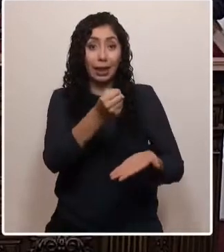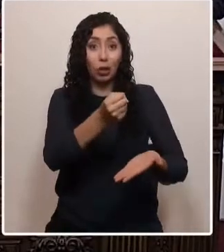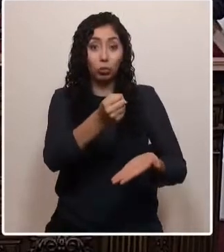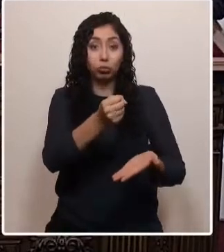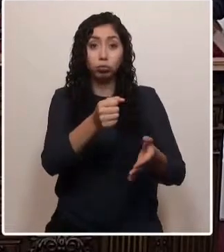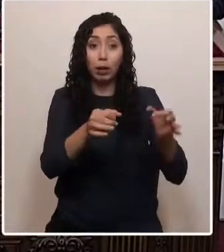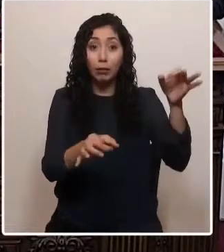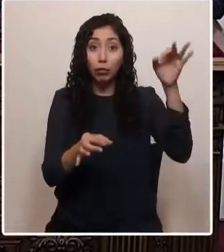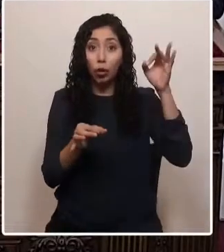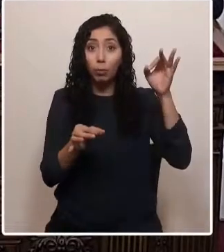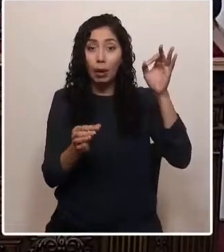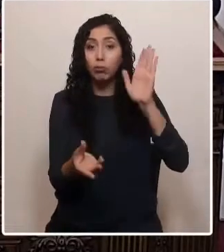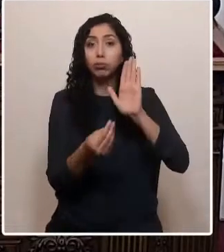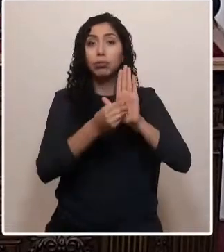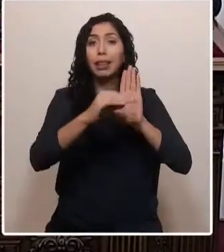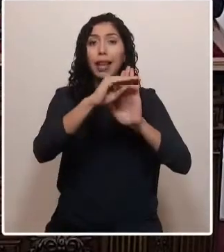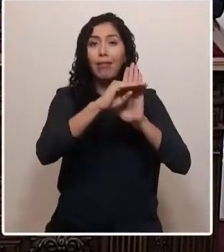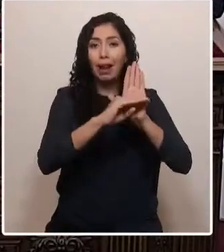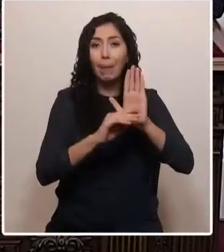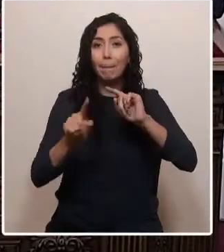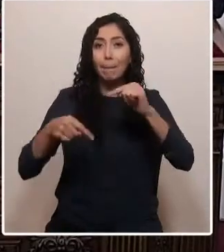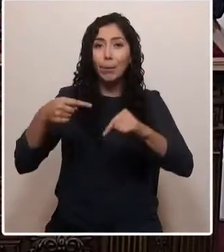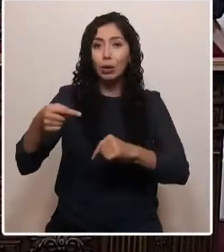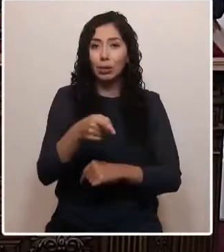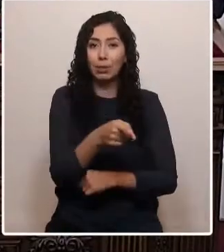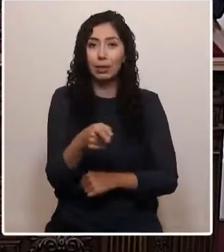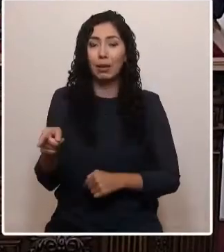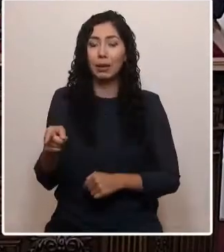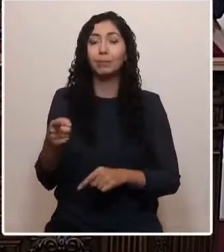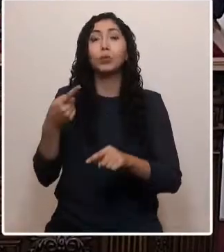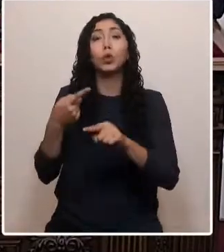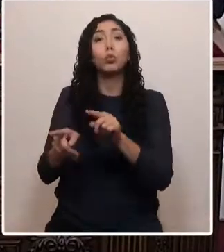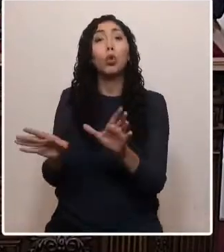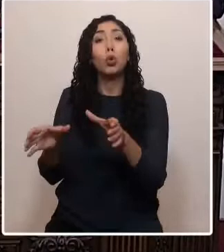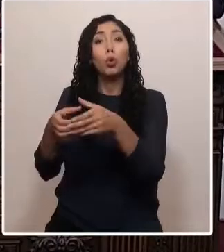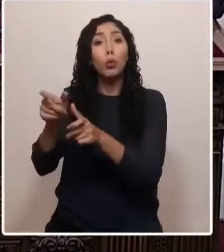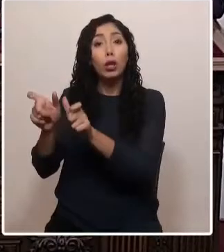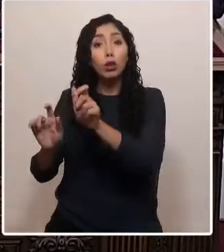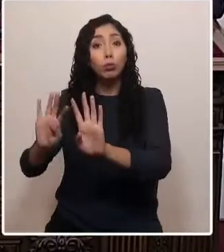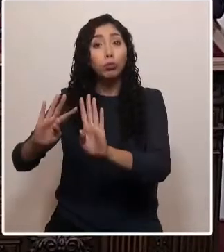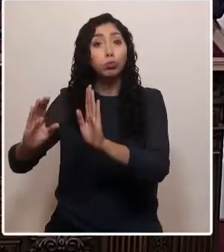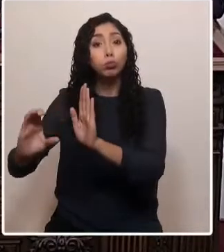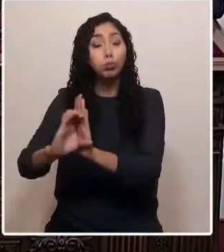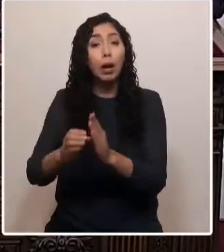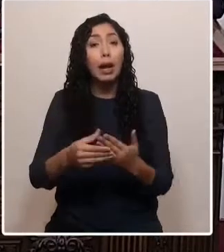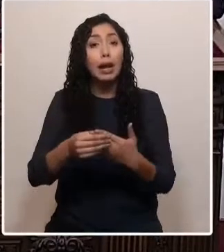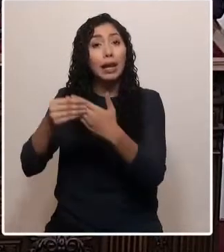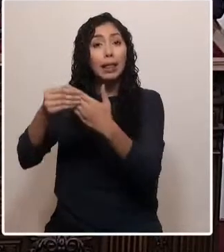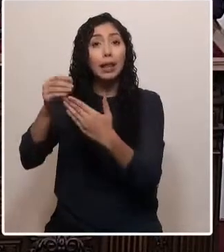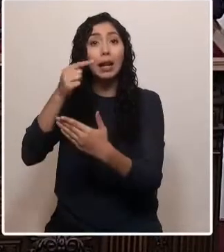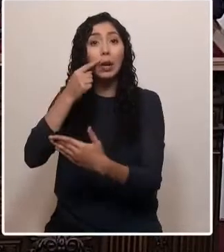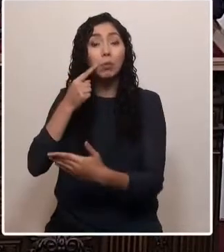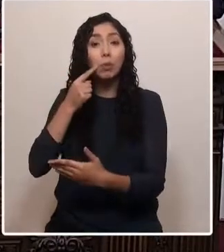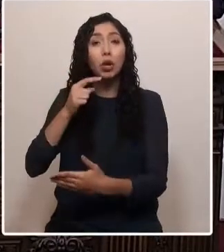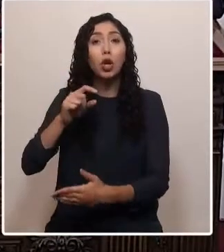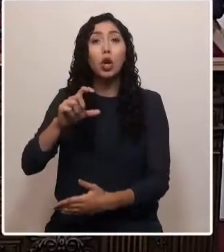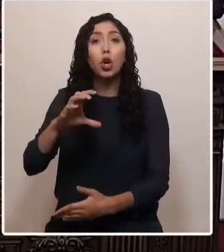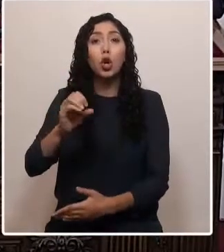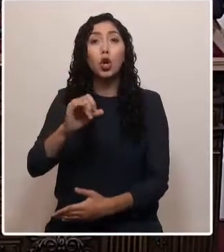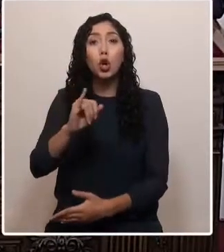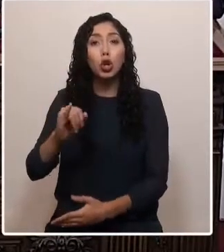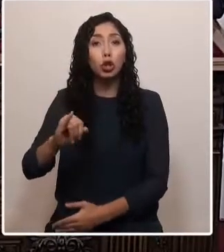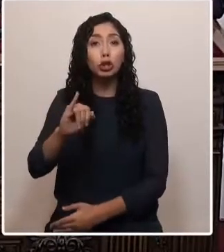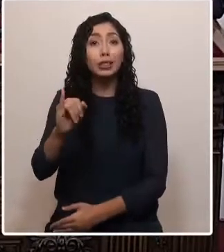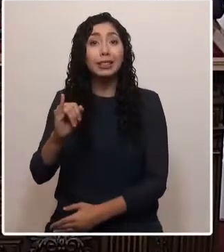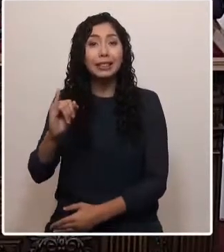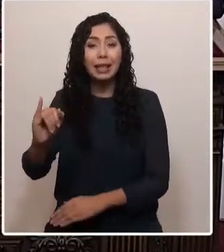semana. Oficio de un grupo de convencionales constituyentes, encabezados por el convencional señor Ruggiero Cozzi,